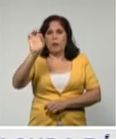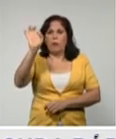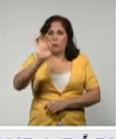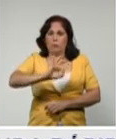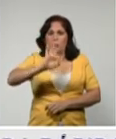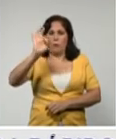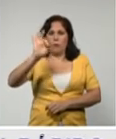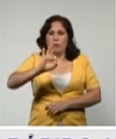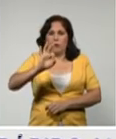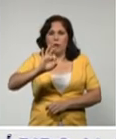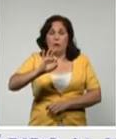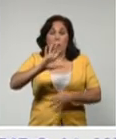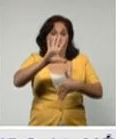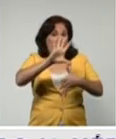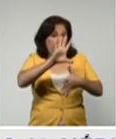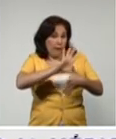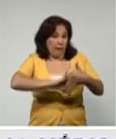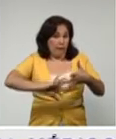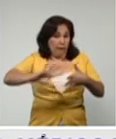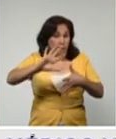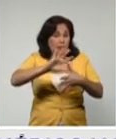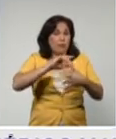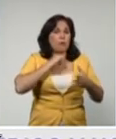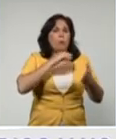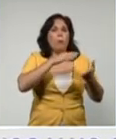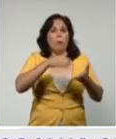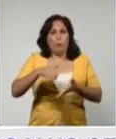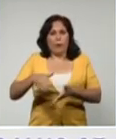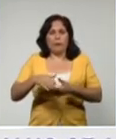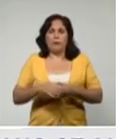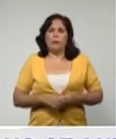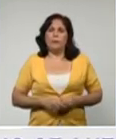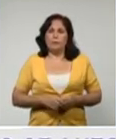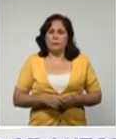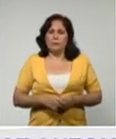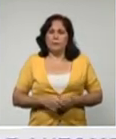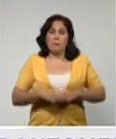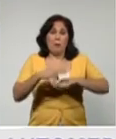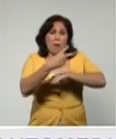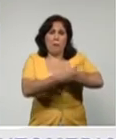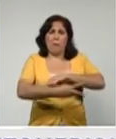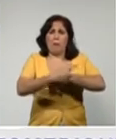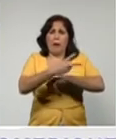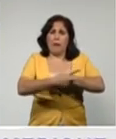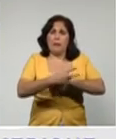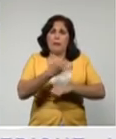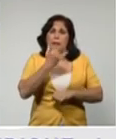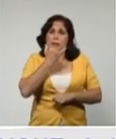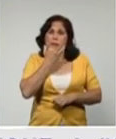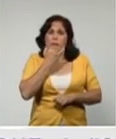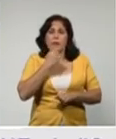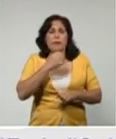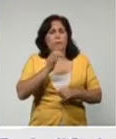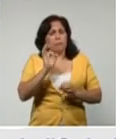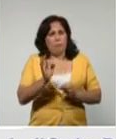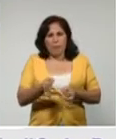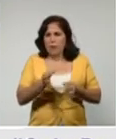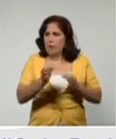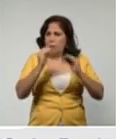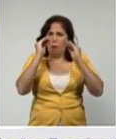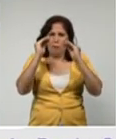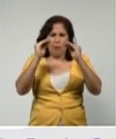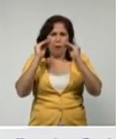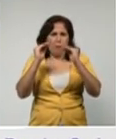3,55% de letalidad. Los países más afectados, el mismo orden,